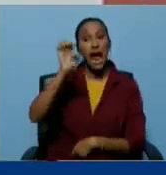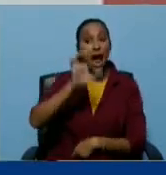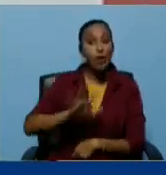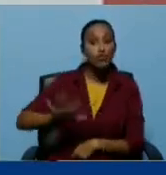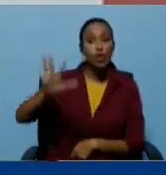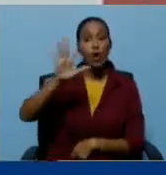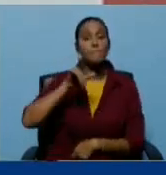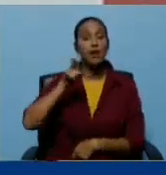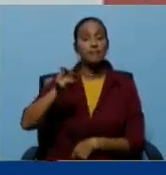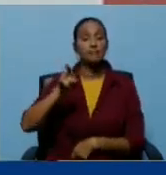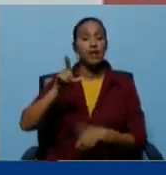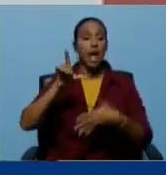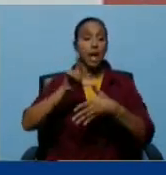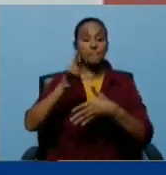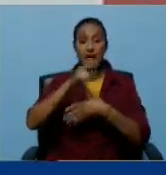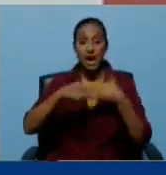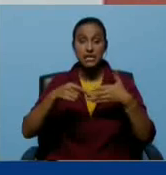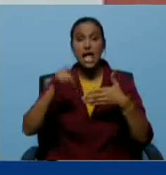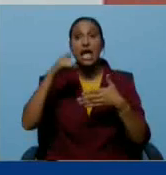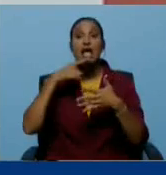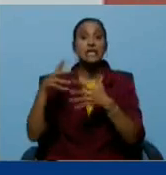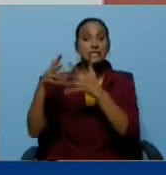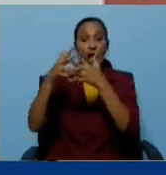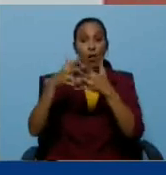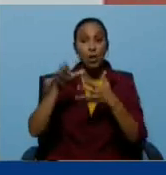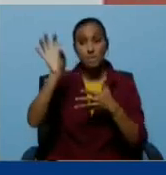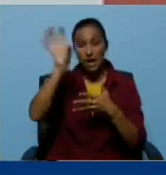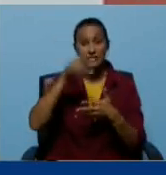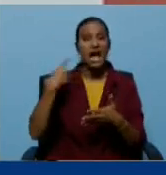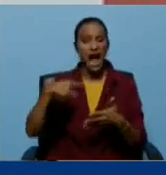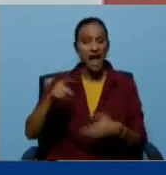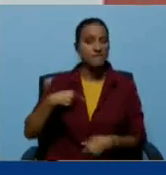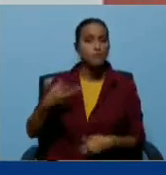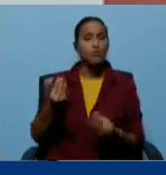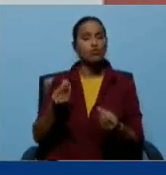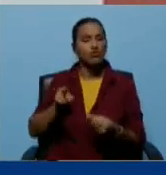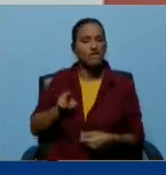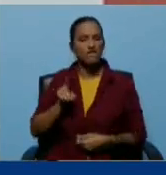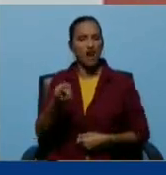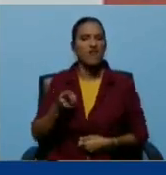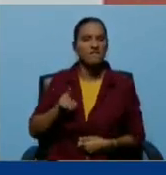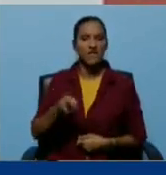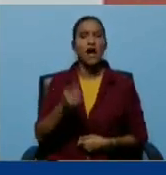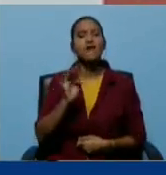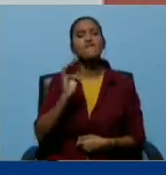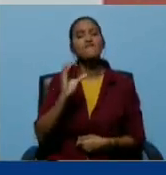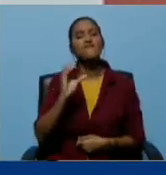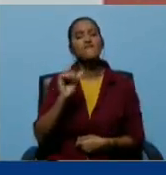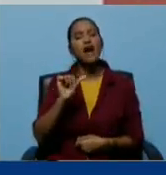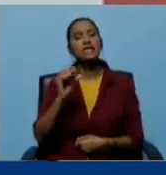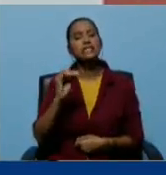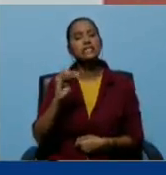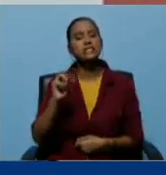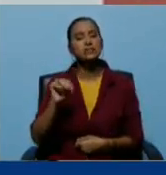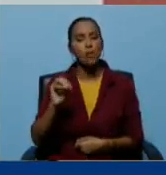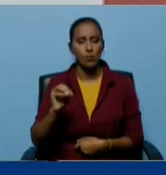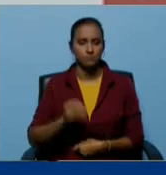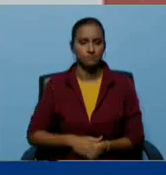Sur, en Estados Unidos y más allá. En momentos en que el poder de los